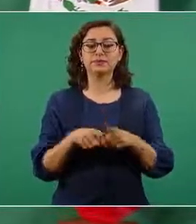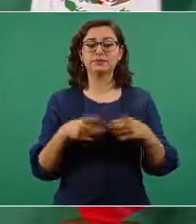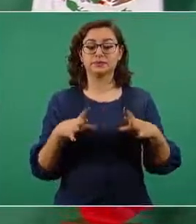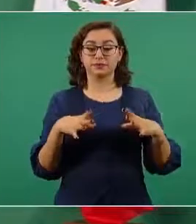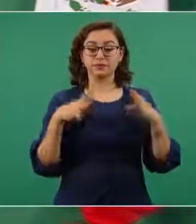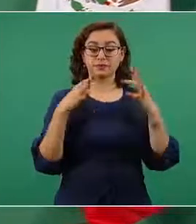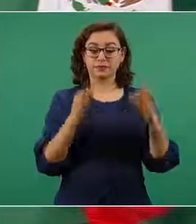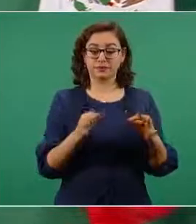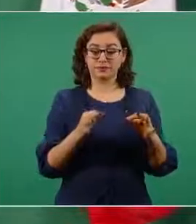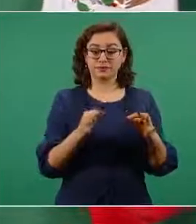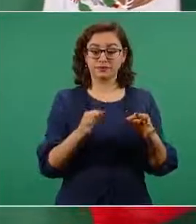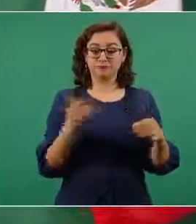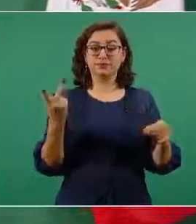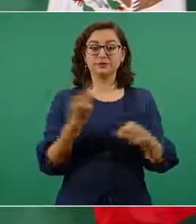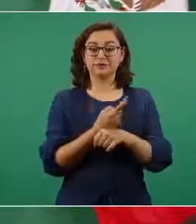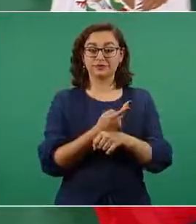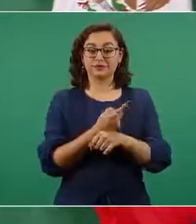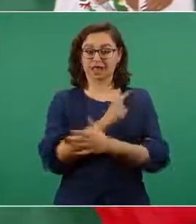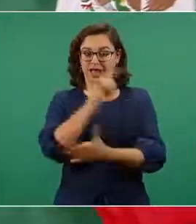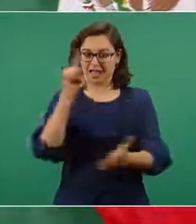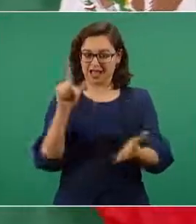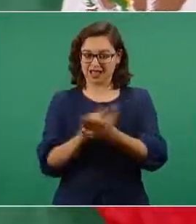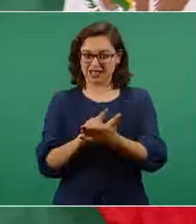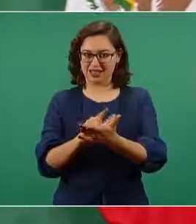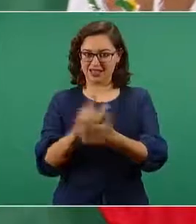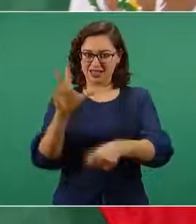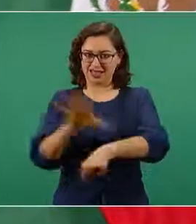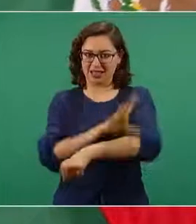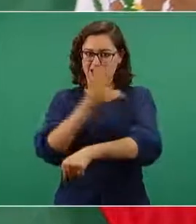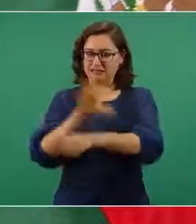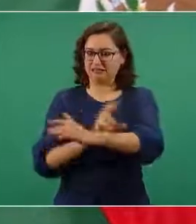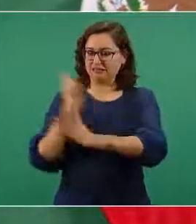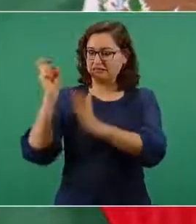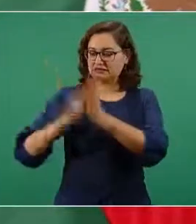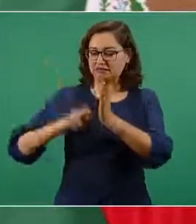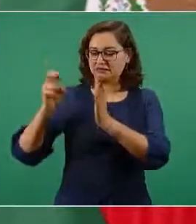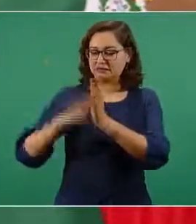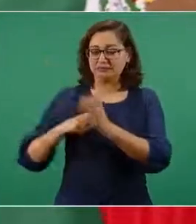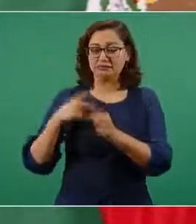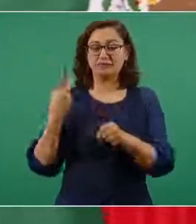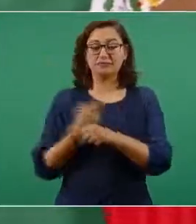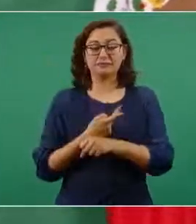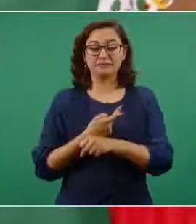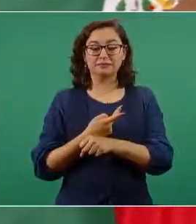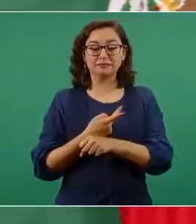aparejado de la reforma energética, crearon el Instituto